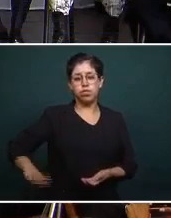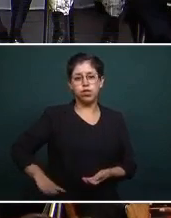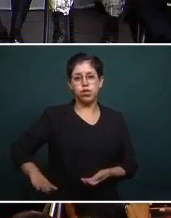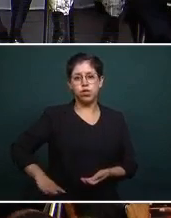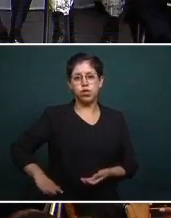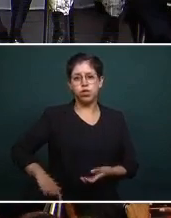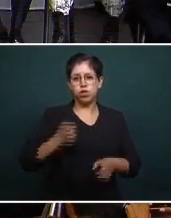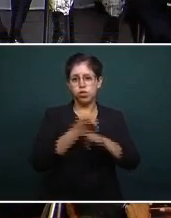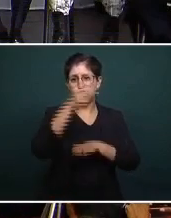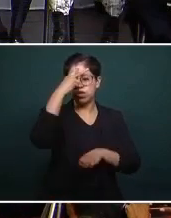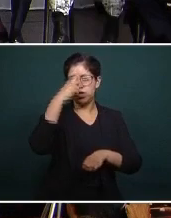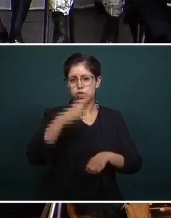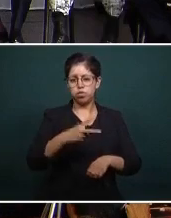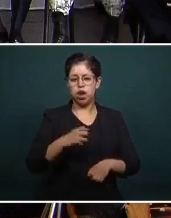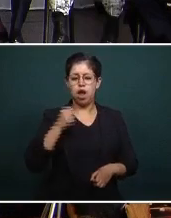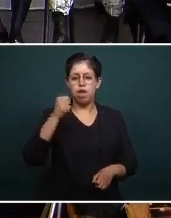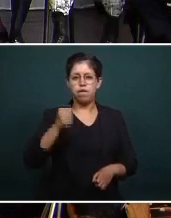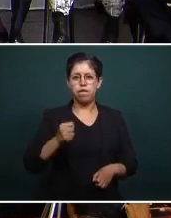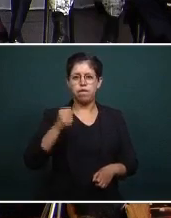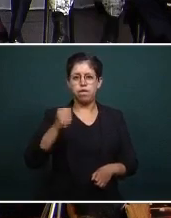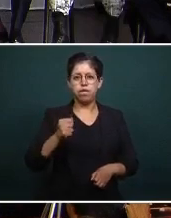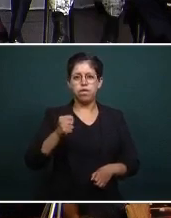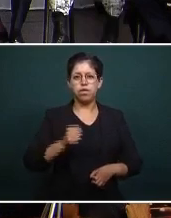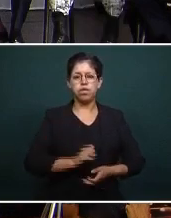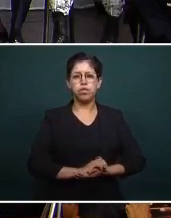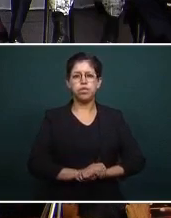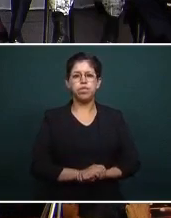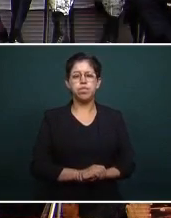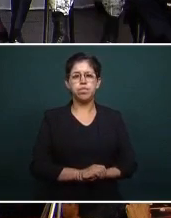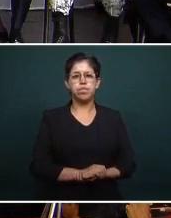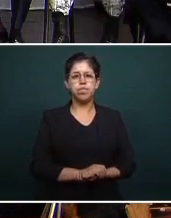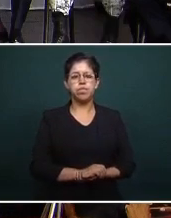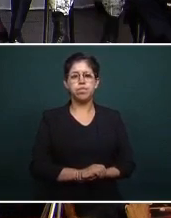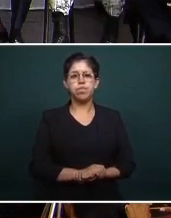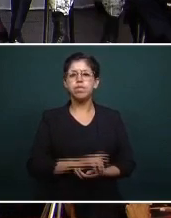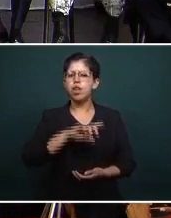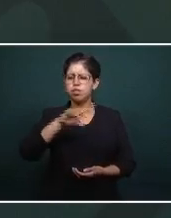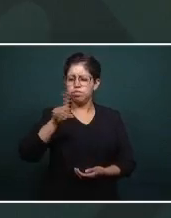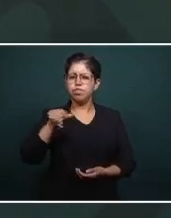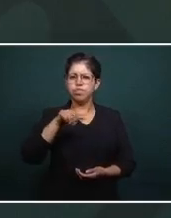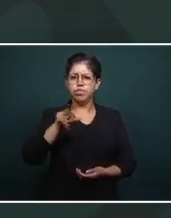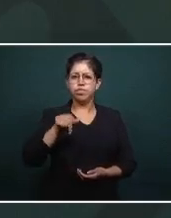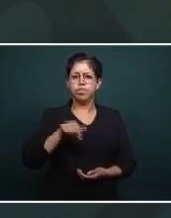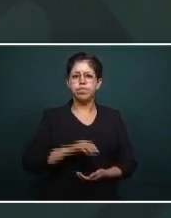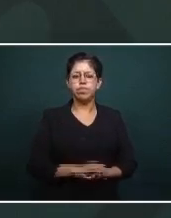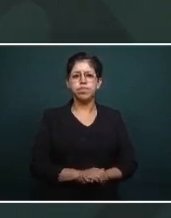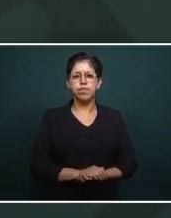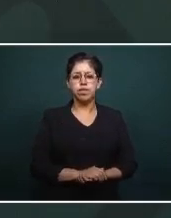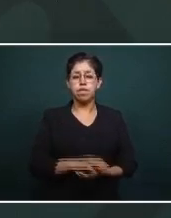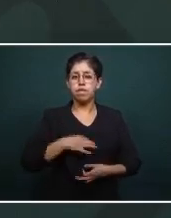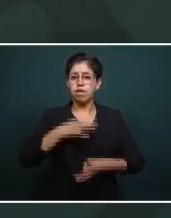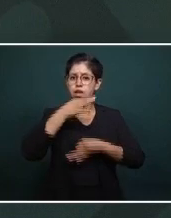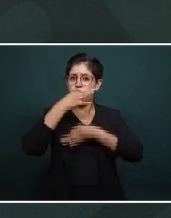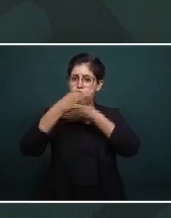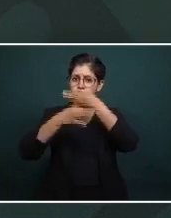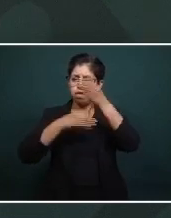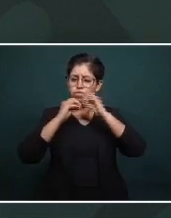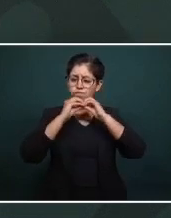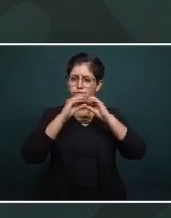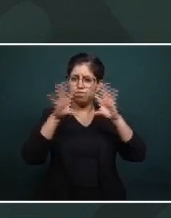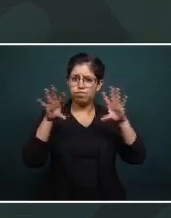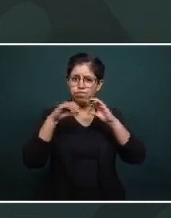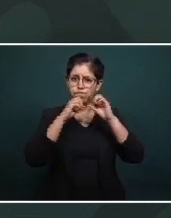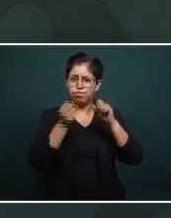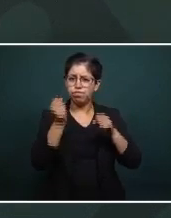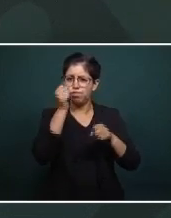gobernador del Estado de México, Alfredo del Mazo. Luego va a informar el